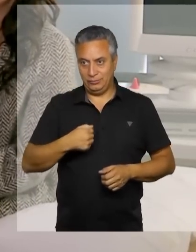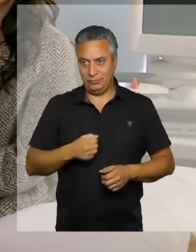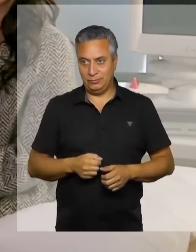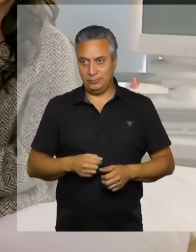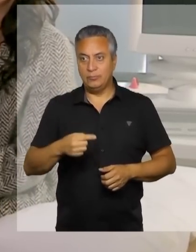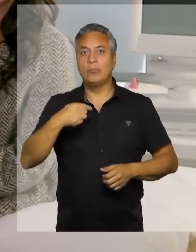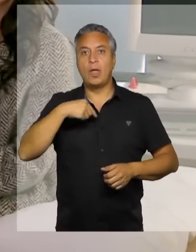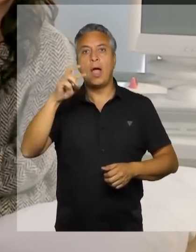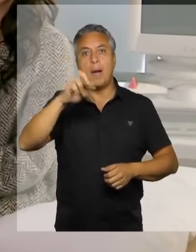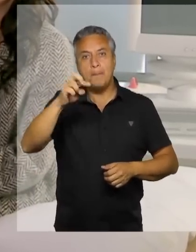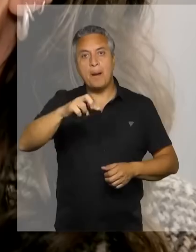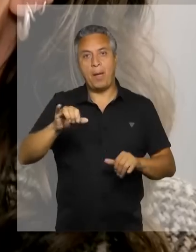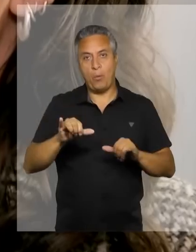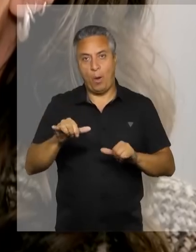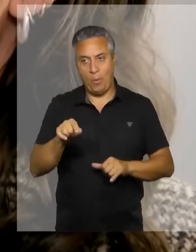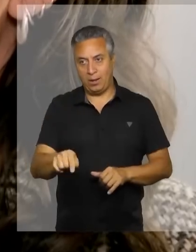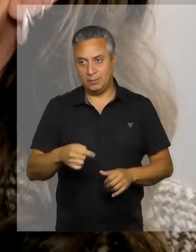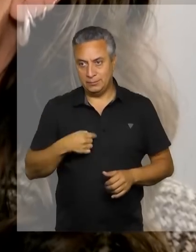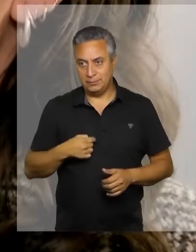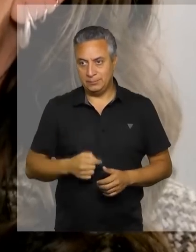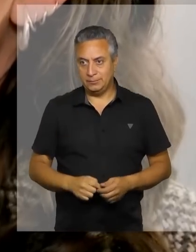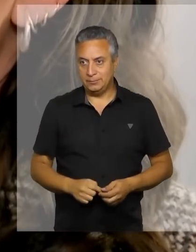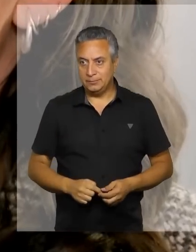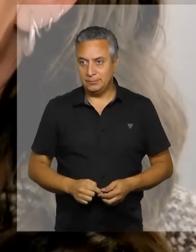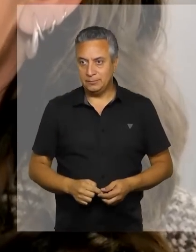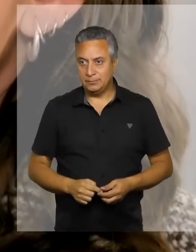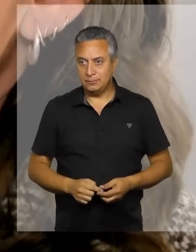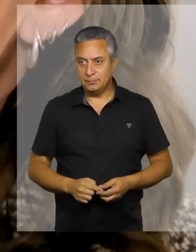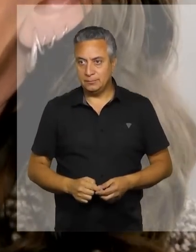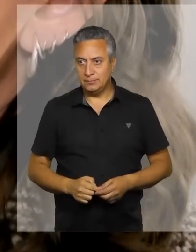el papá de la guagua.